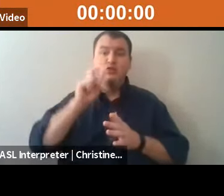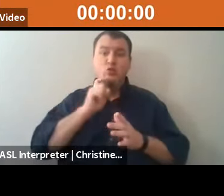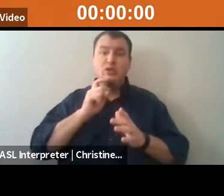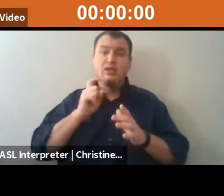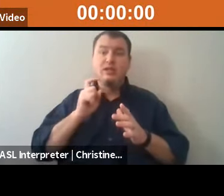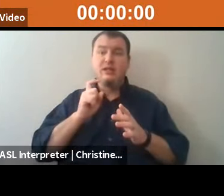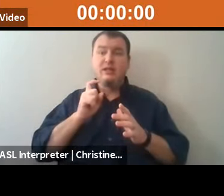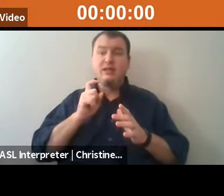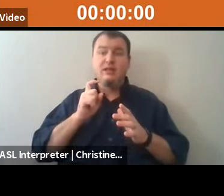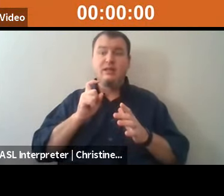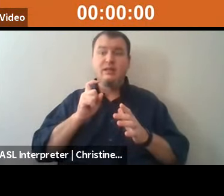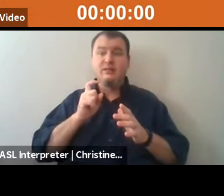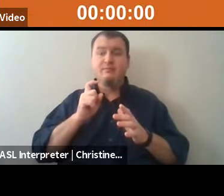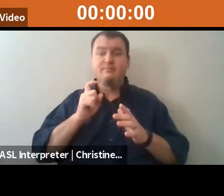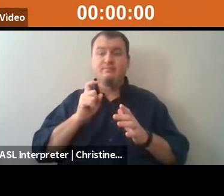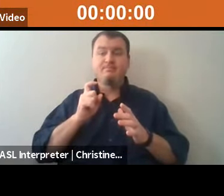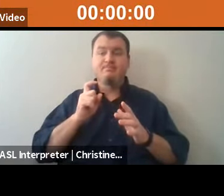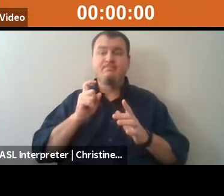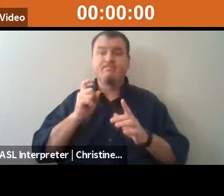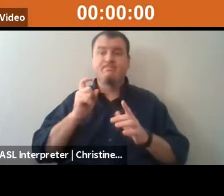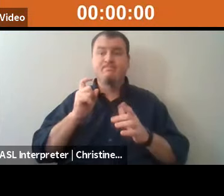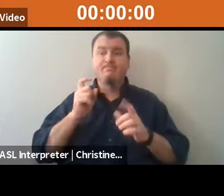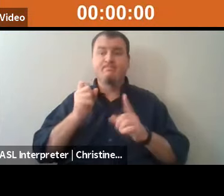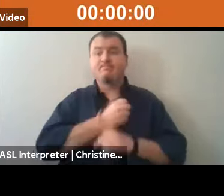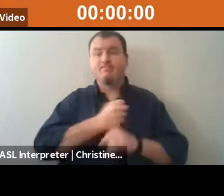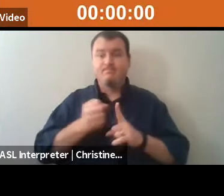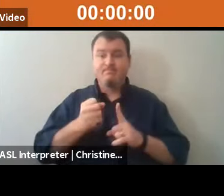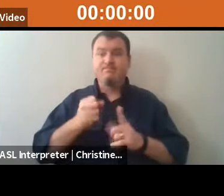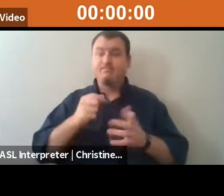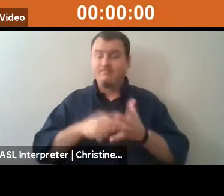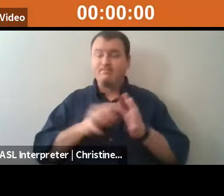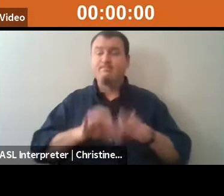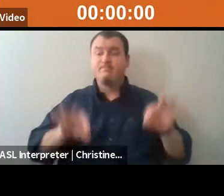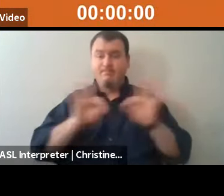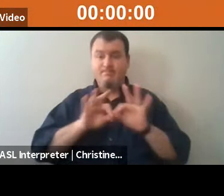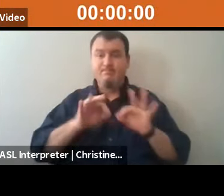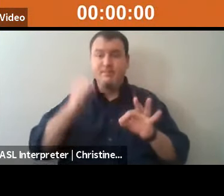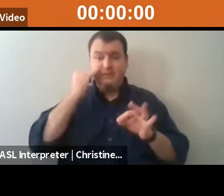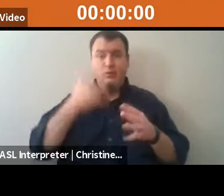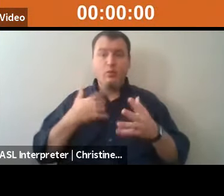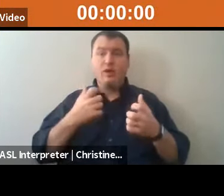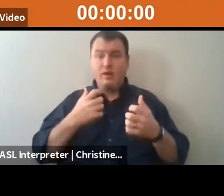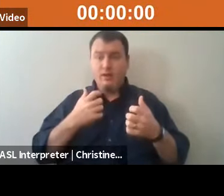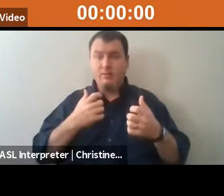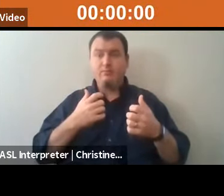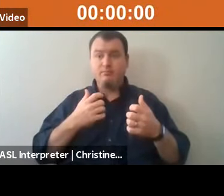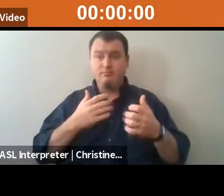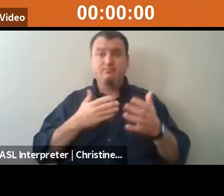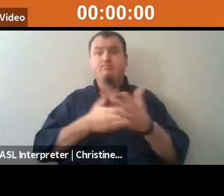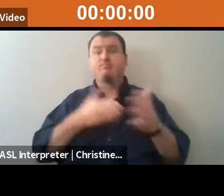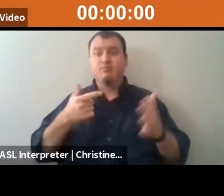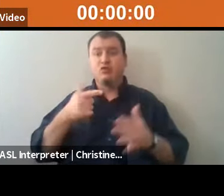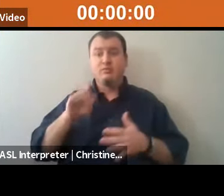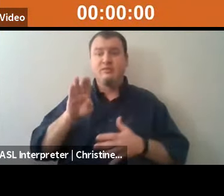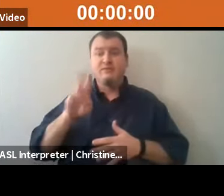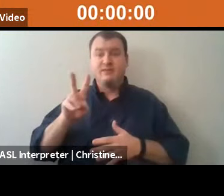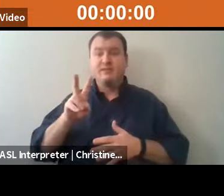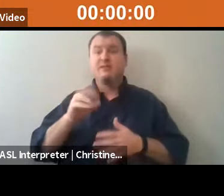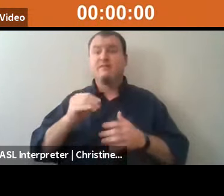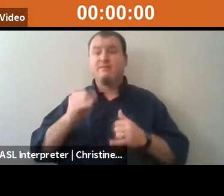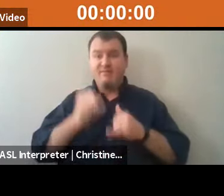contra la violencia de género. Y por último, se hizo una gran campaña